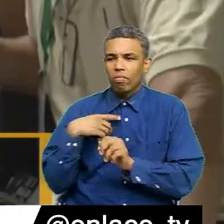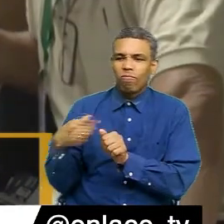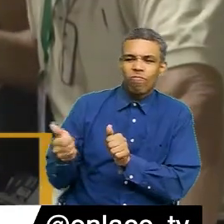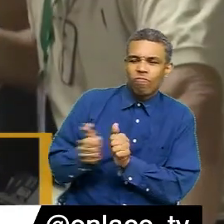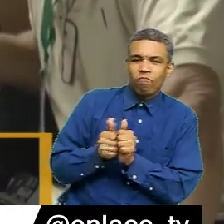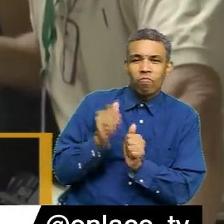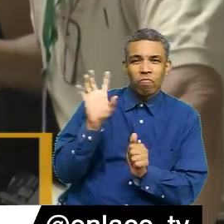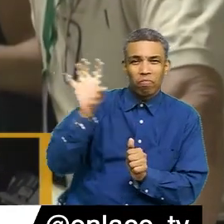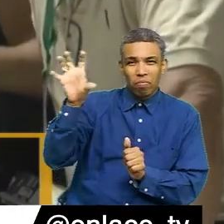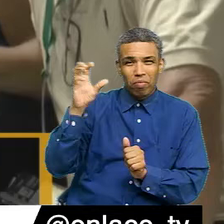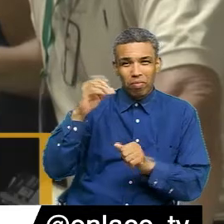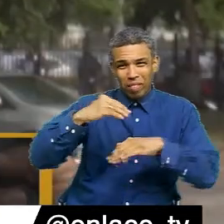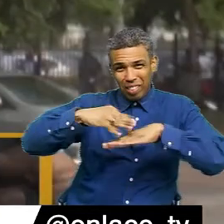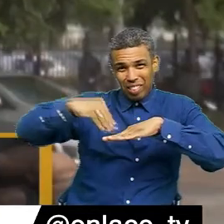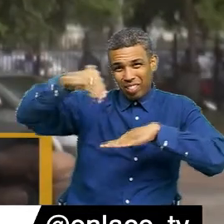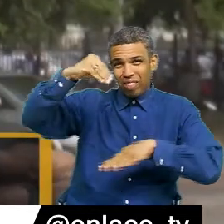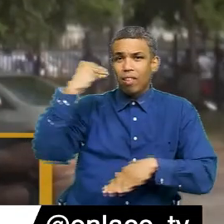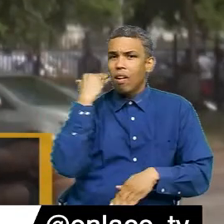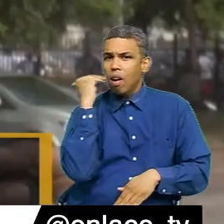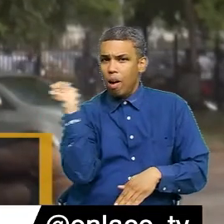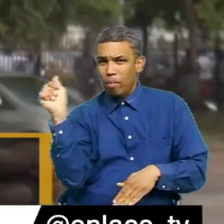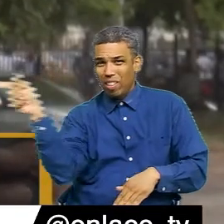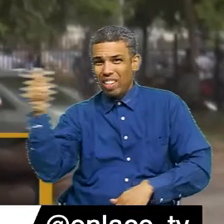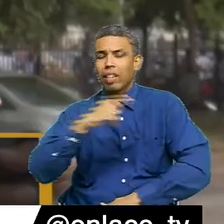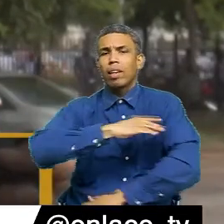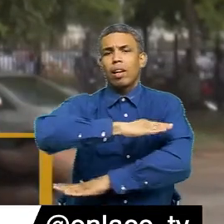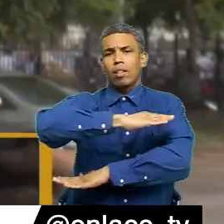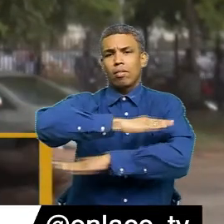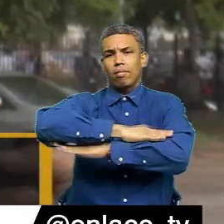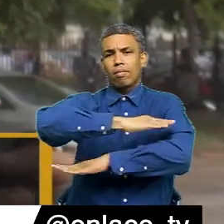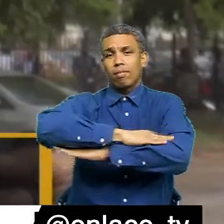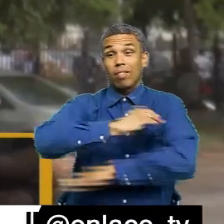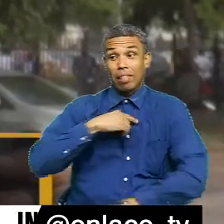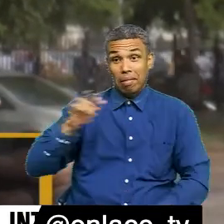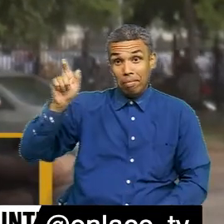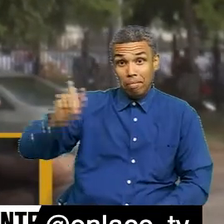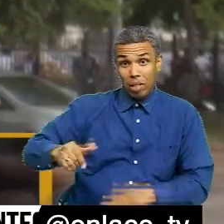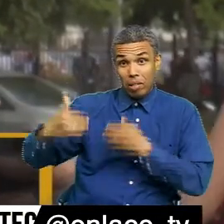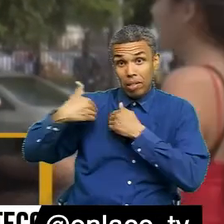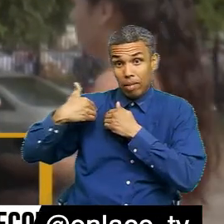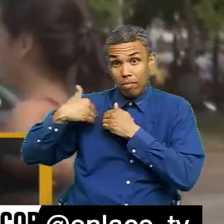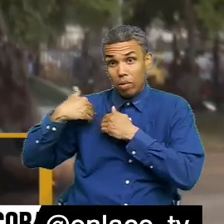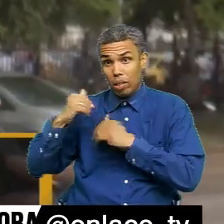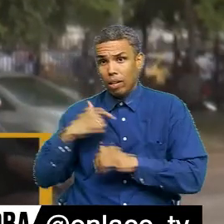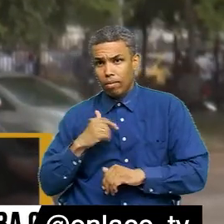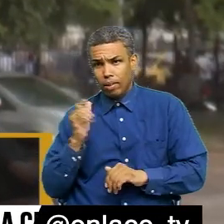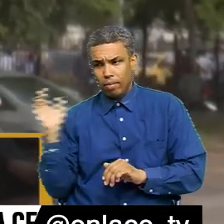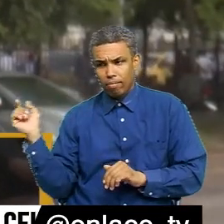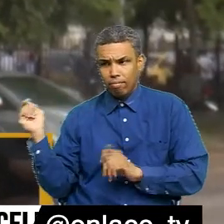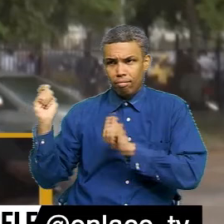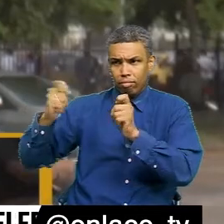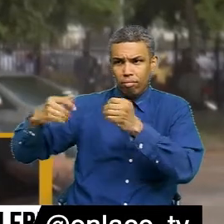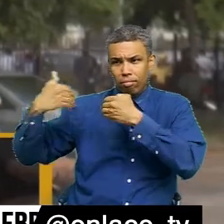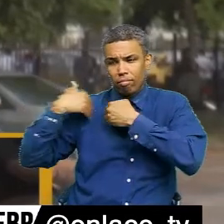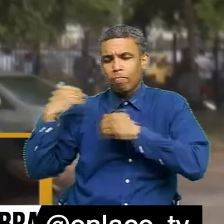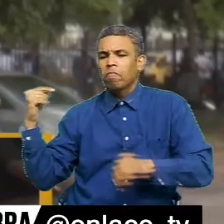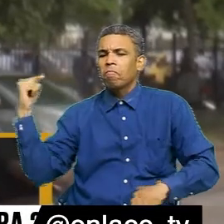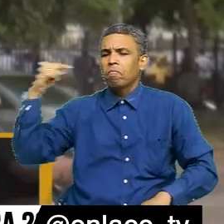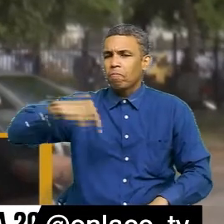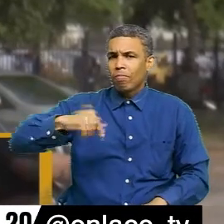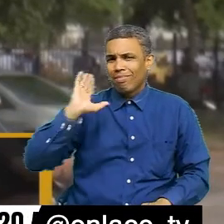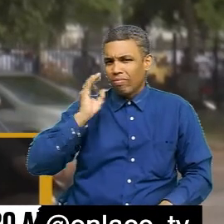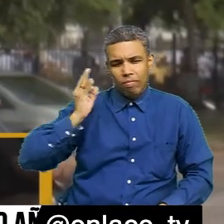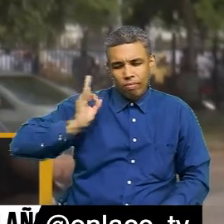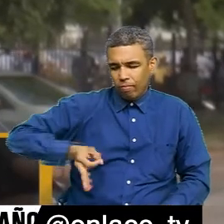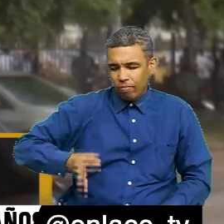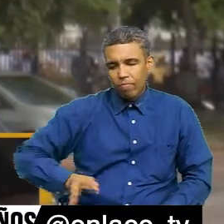la señora María Anderson de Frutos. Sí, nosotros hemos estado al lado de las víctimas siempre. Hemos estado trabajando en